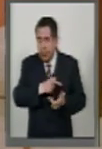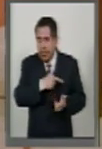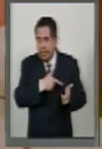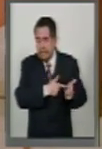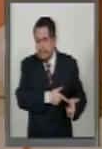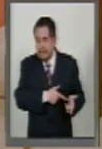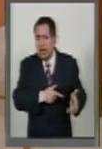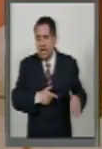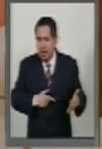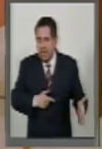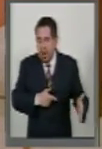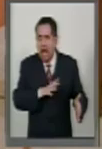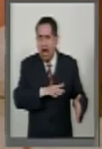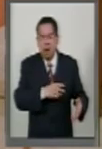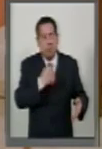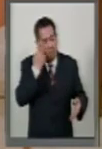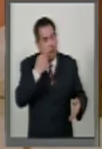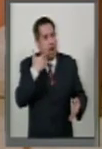ni la